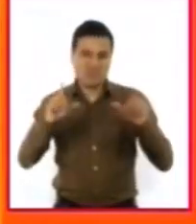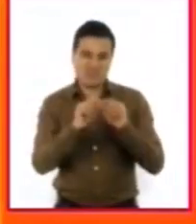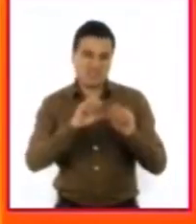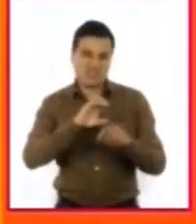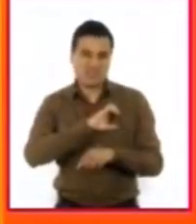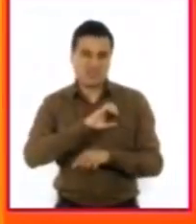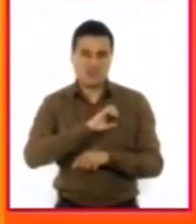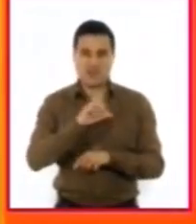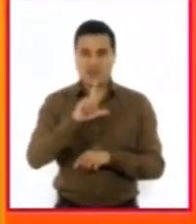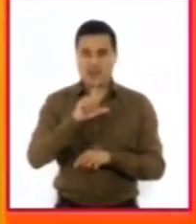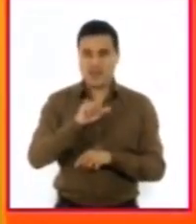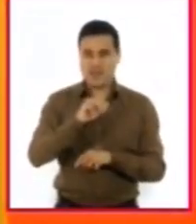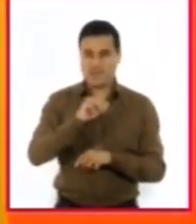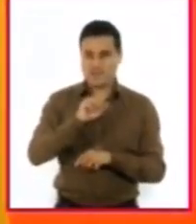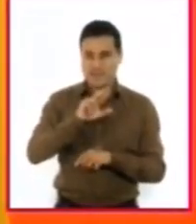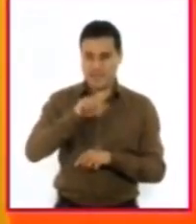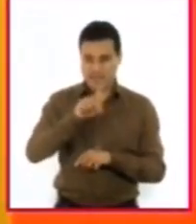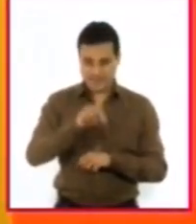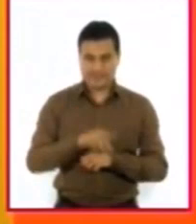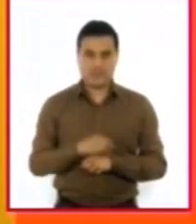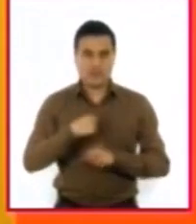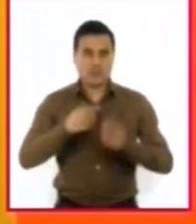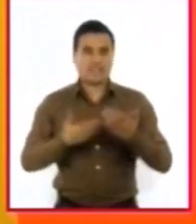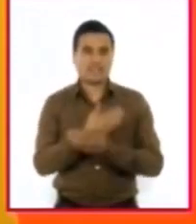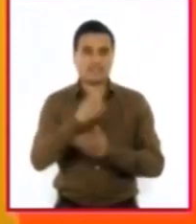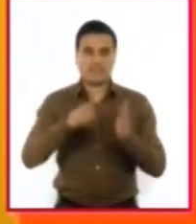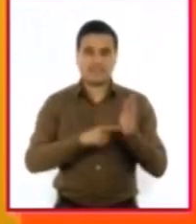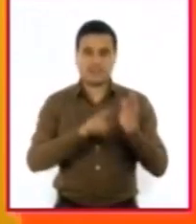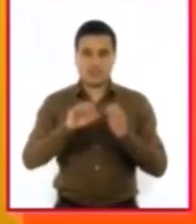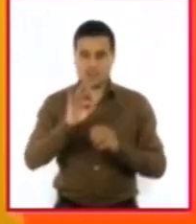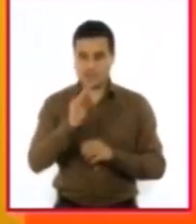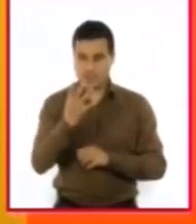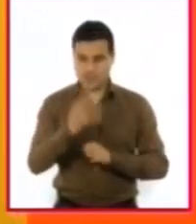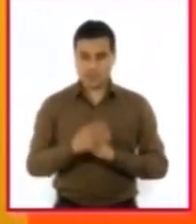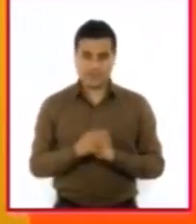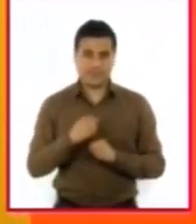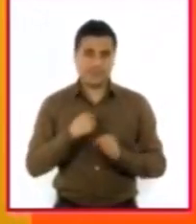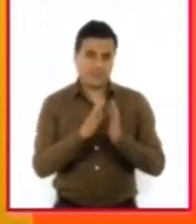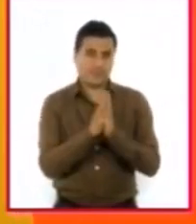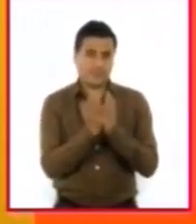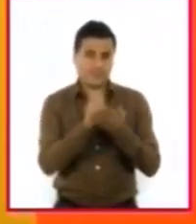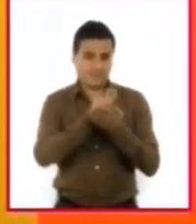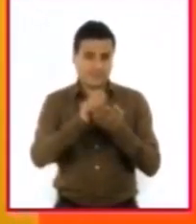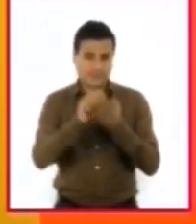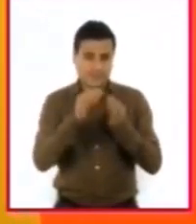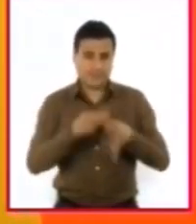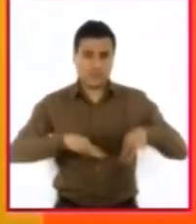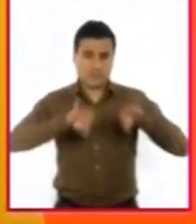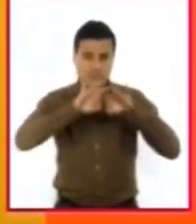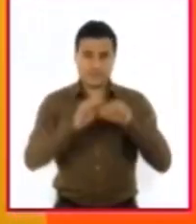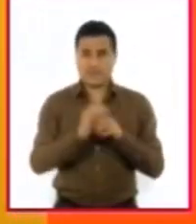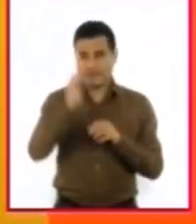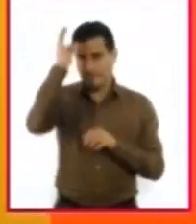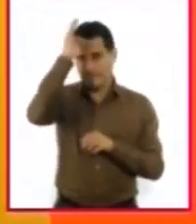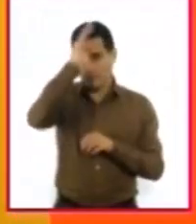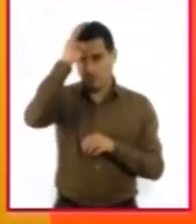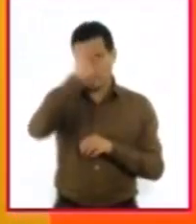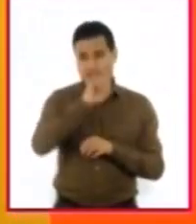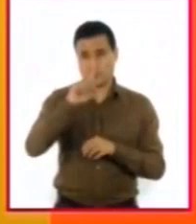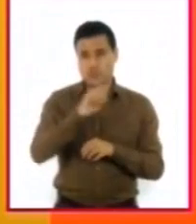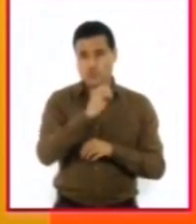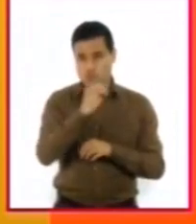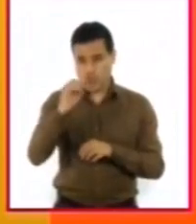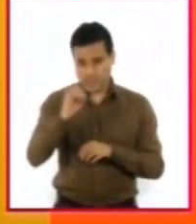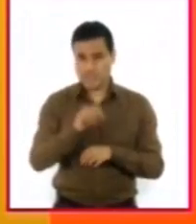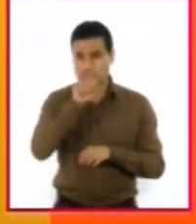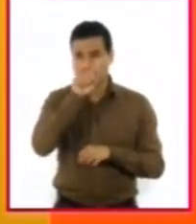Lamarck. Nací en 1744. Escribí obras importantes como La filosofía zoológica y Sistema